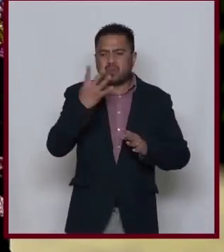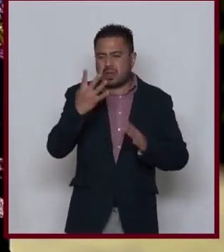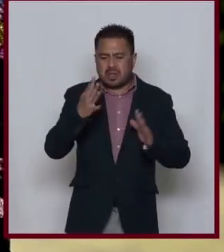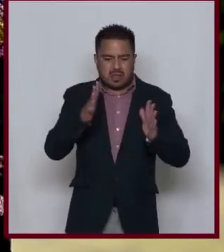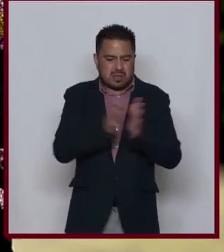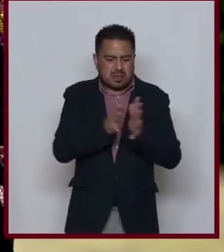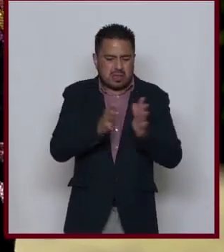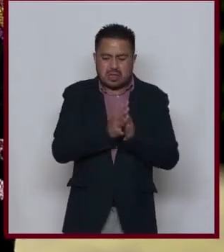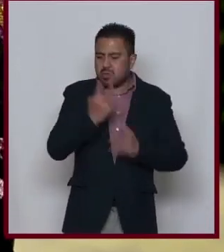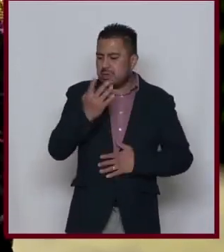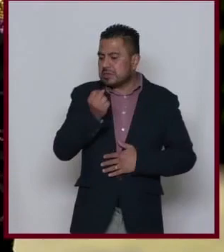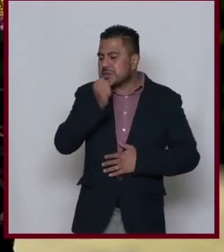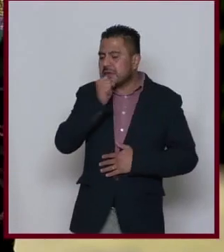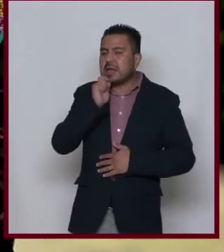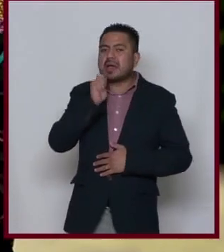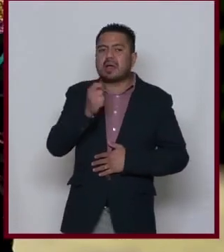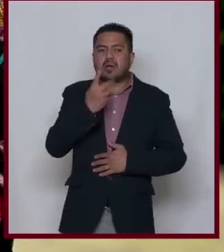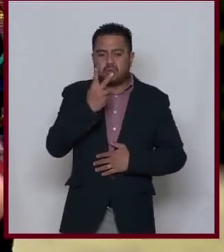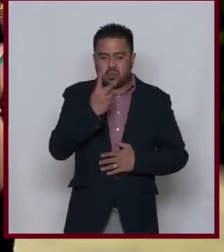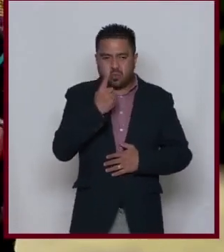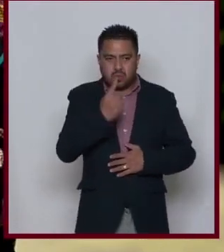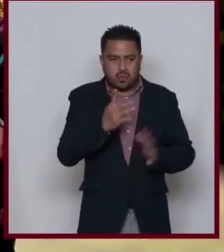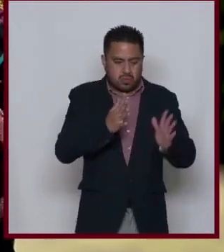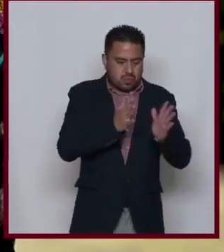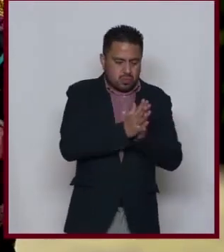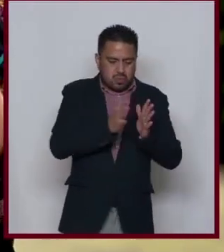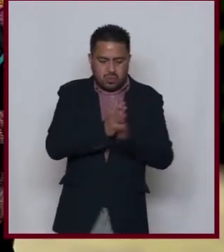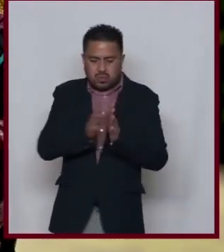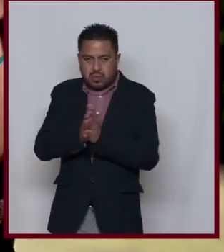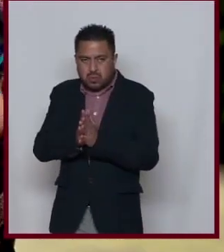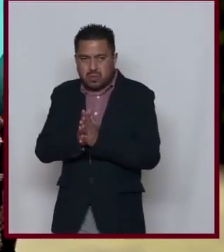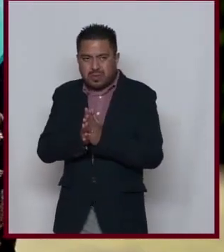4 segundos, tenemos un golpe por segundo.